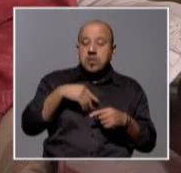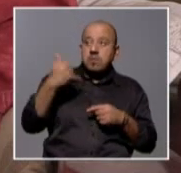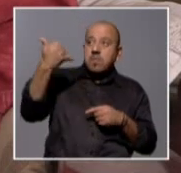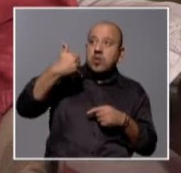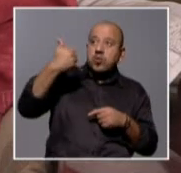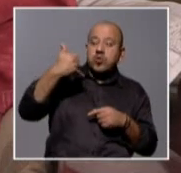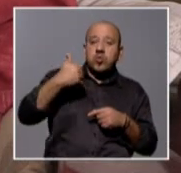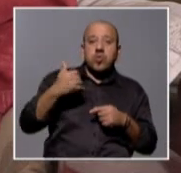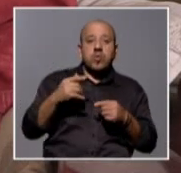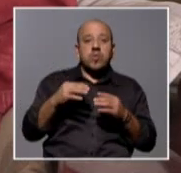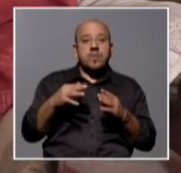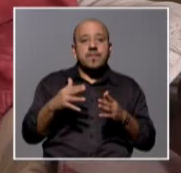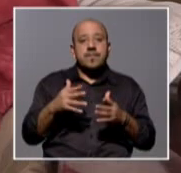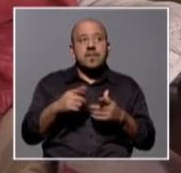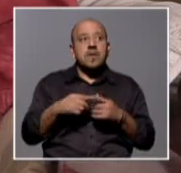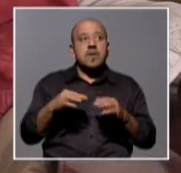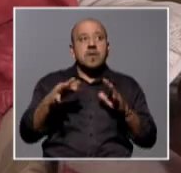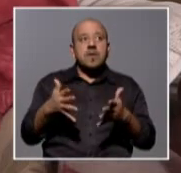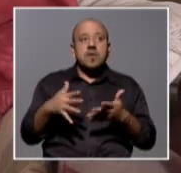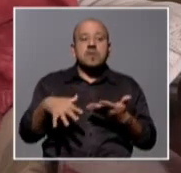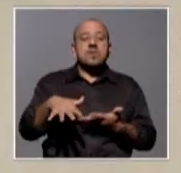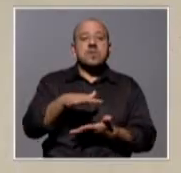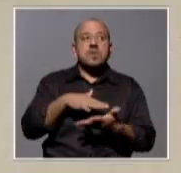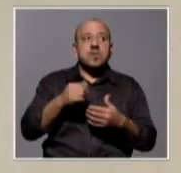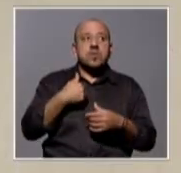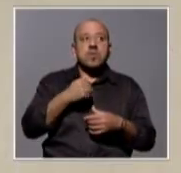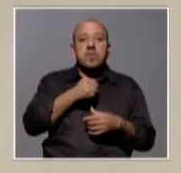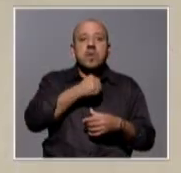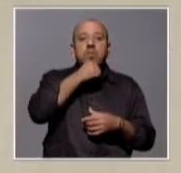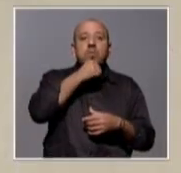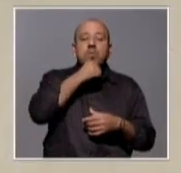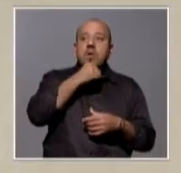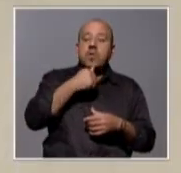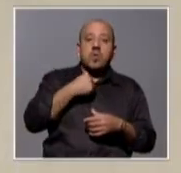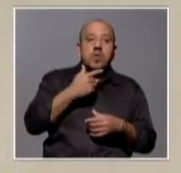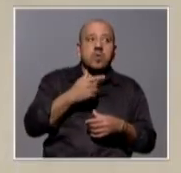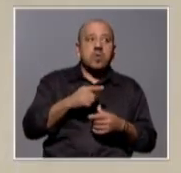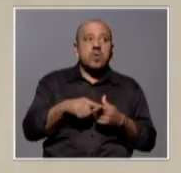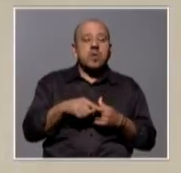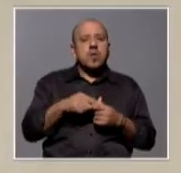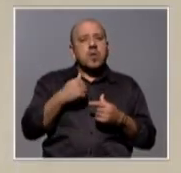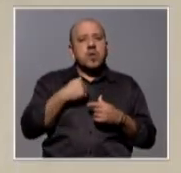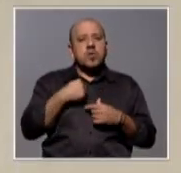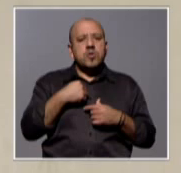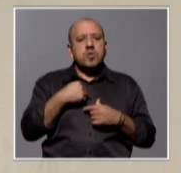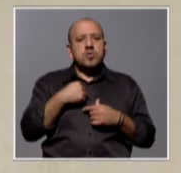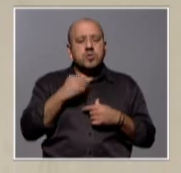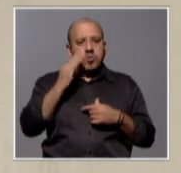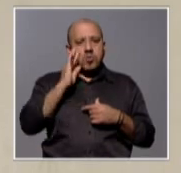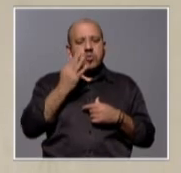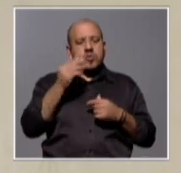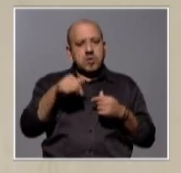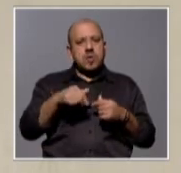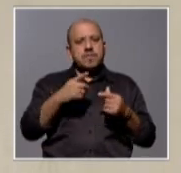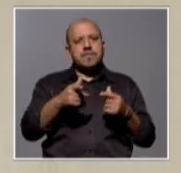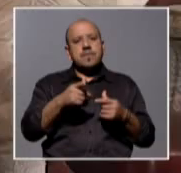que lo que había pasado con mi abuelo de sangre. Yo conocí a Rubén, o sea, Cachito,